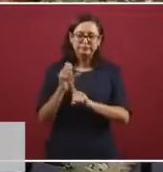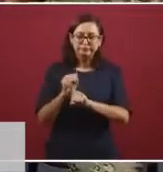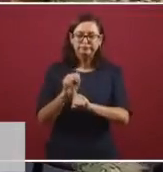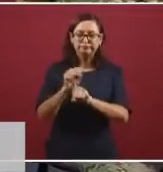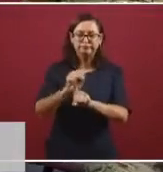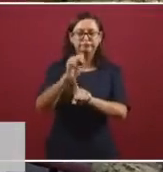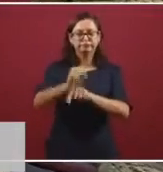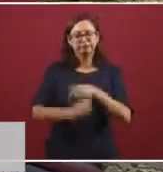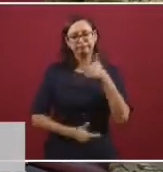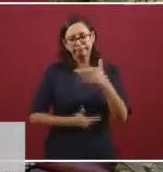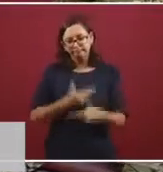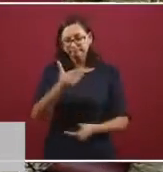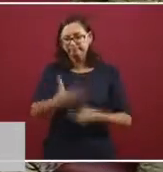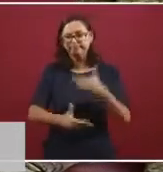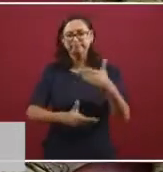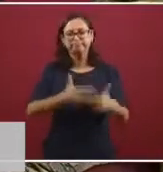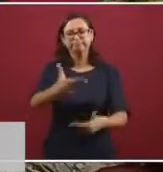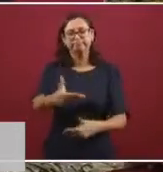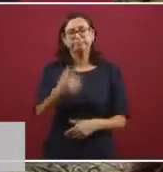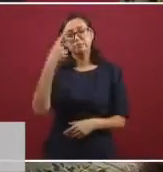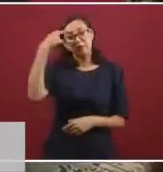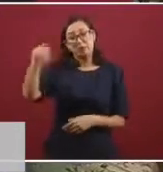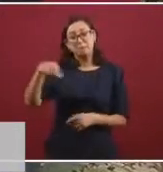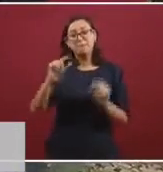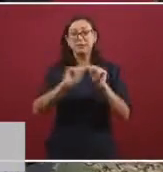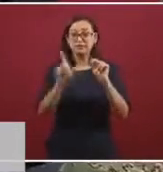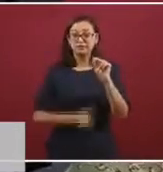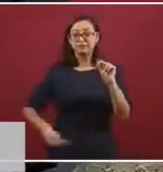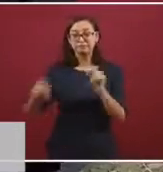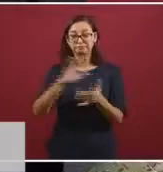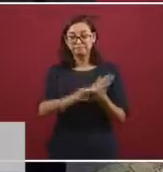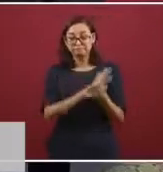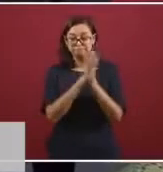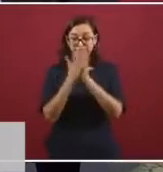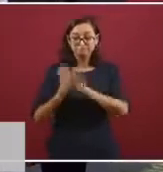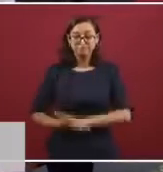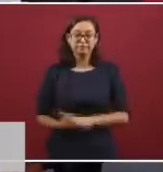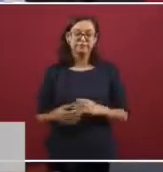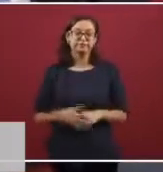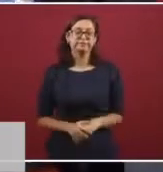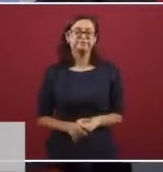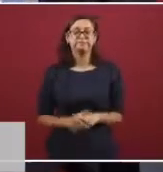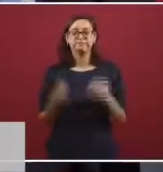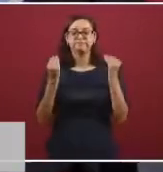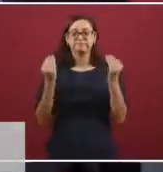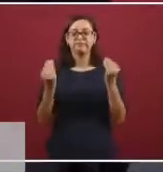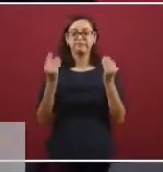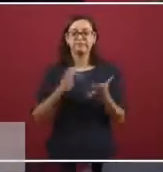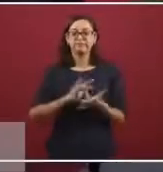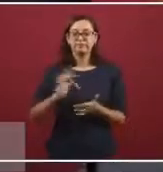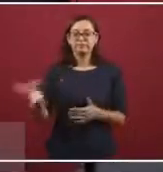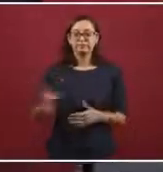vamos a ir avanzando para transformar a México. Muchas gracias.